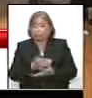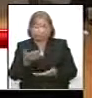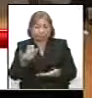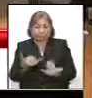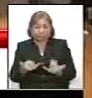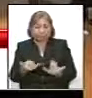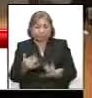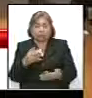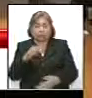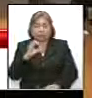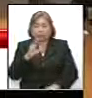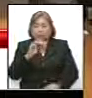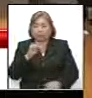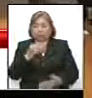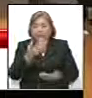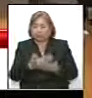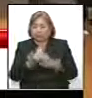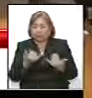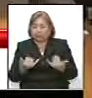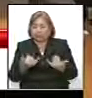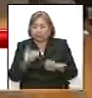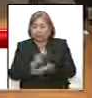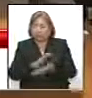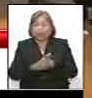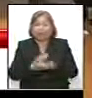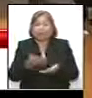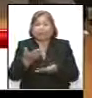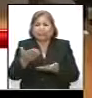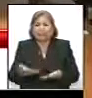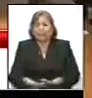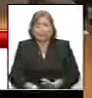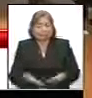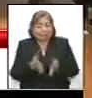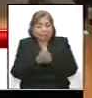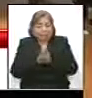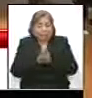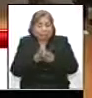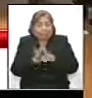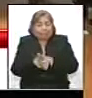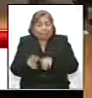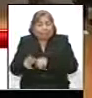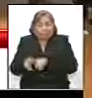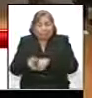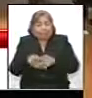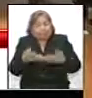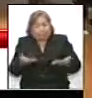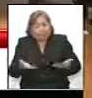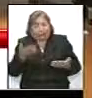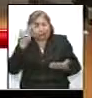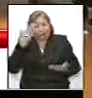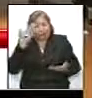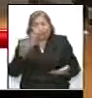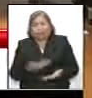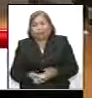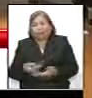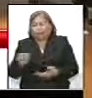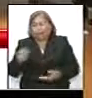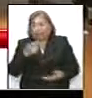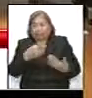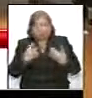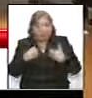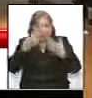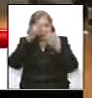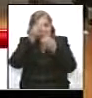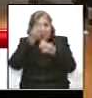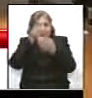recién hoy a la PCM. Entonces, si estos son nuevos documentos, Dimas, yo te pido por favor que también nos los hagas para tenerla toda. Nosotros tenemos